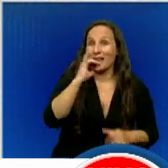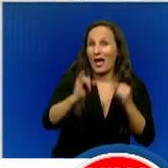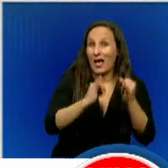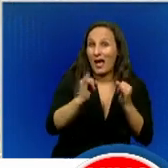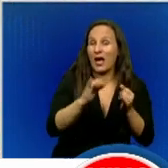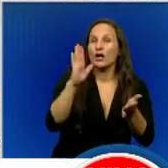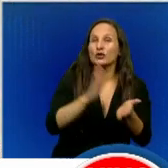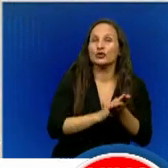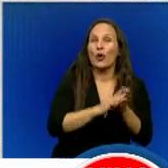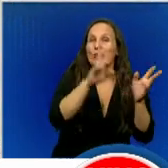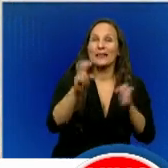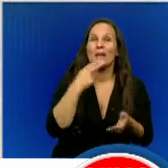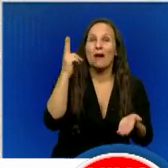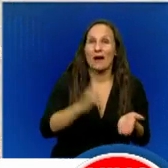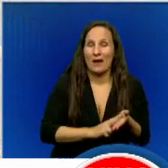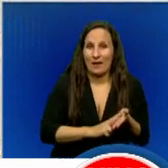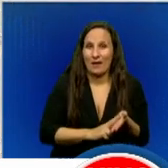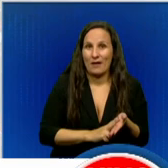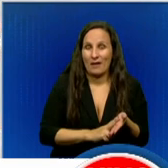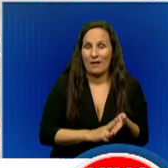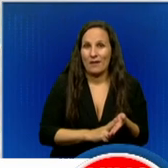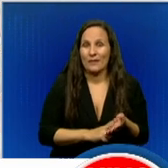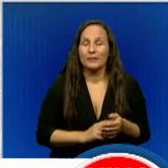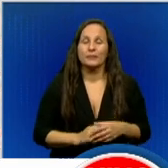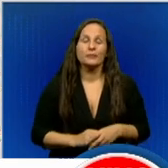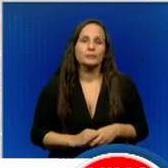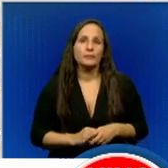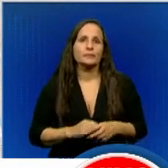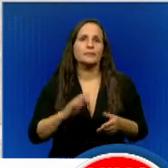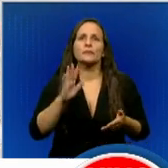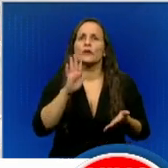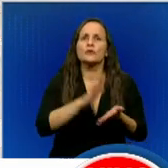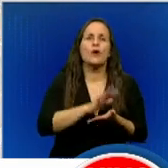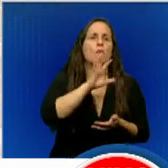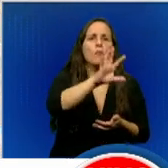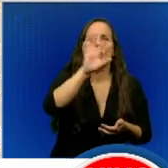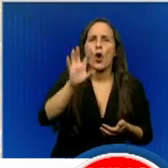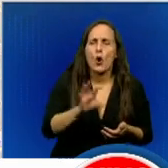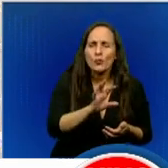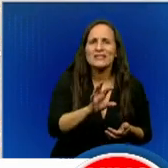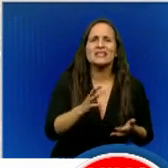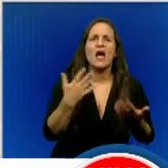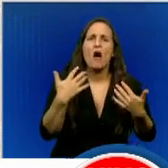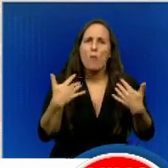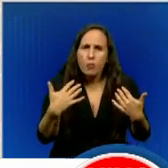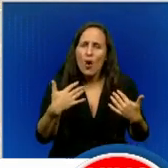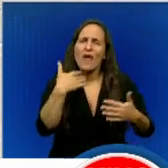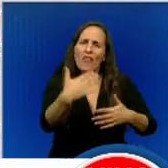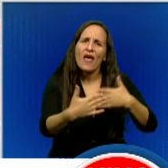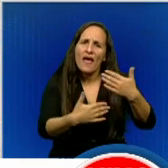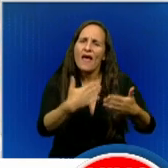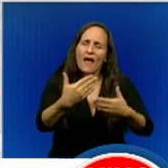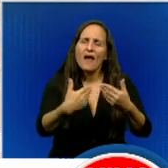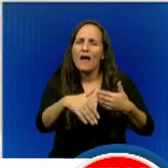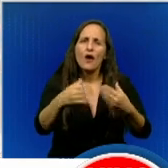cuestiones de tipo impositiva que las provincias podrán y llevar adelante